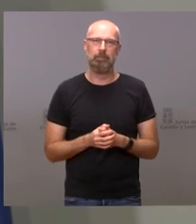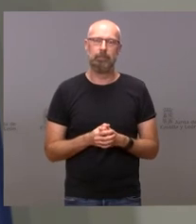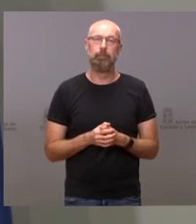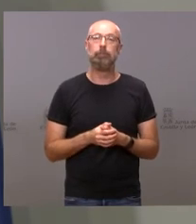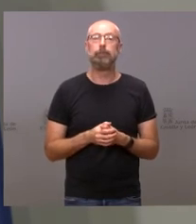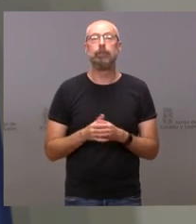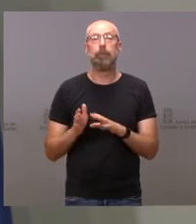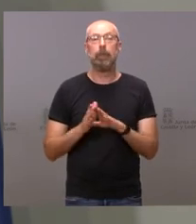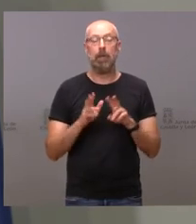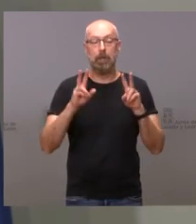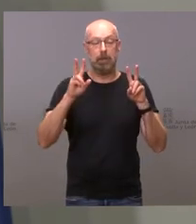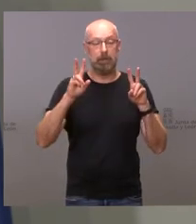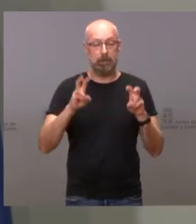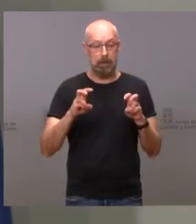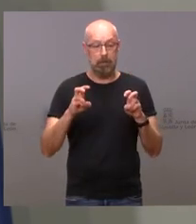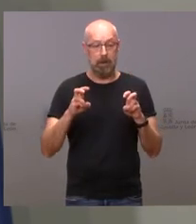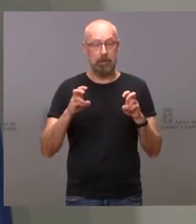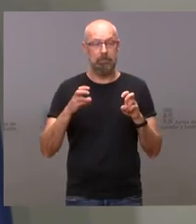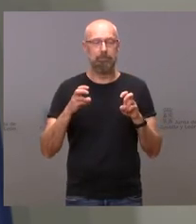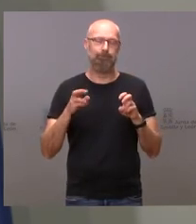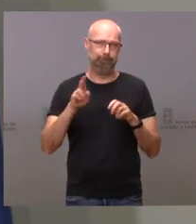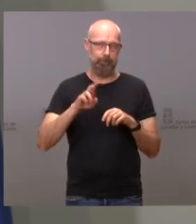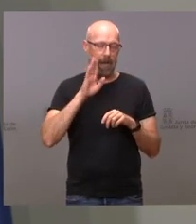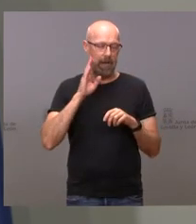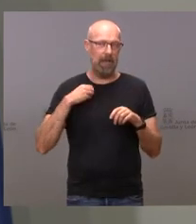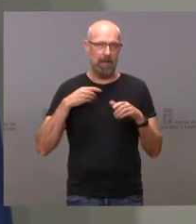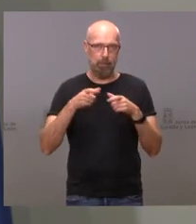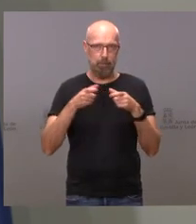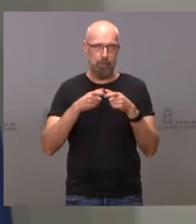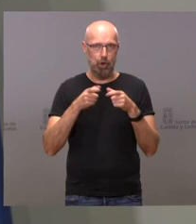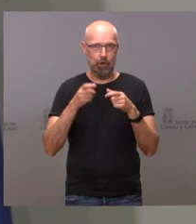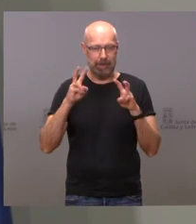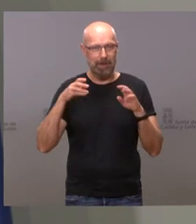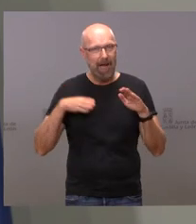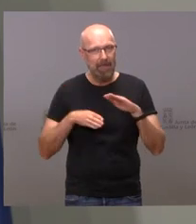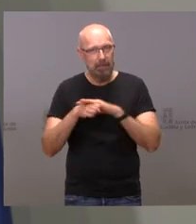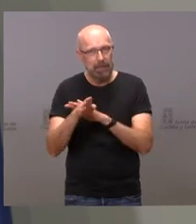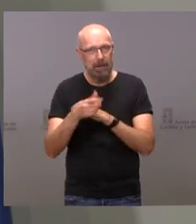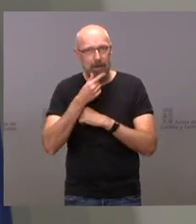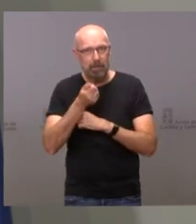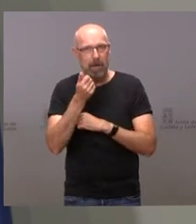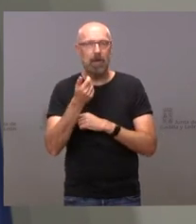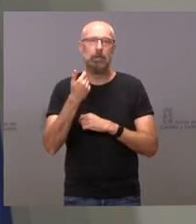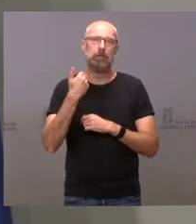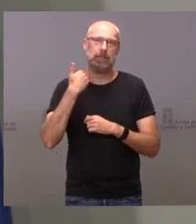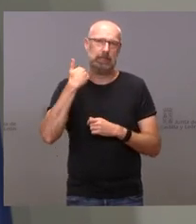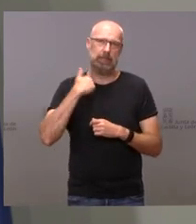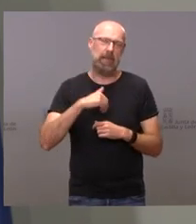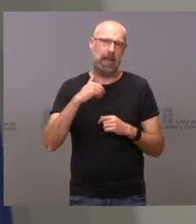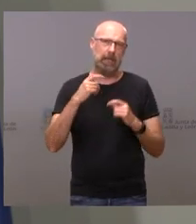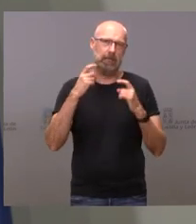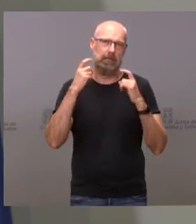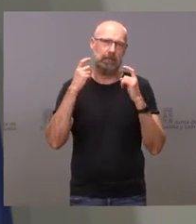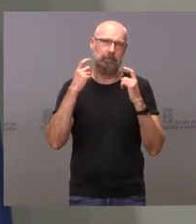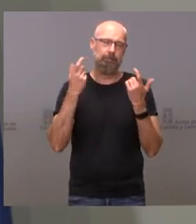Sobre la accesibilidad, insisto, de los bonos, decirle que usted ya lo ha intentado y acaban de ponerlos a la venta. Yo no lo he intentado, no